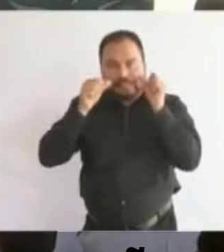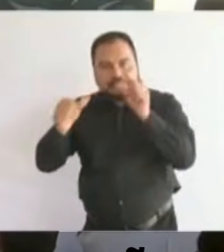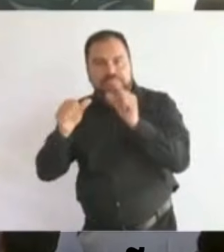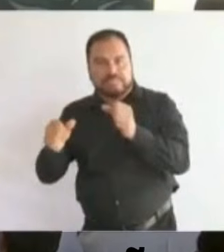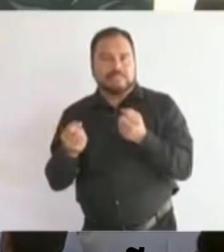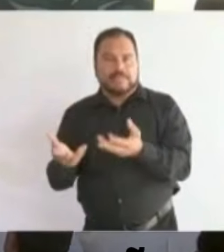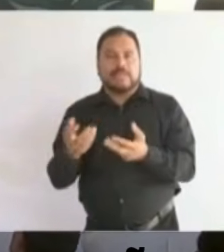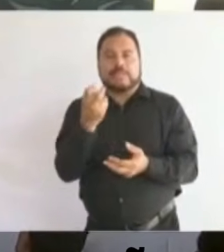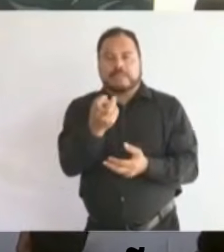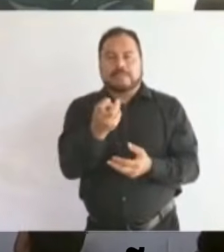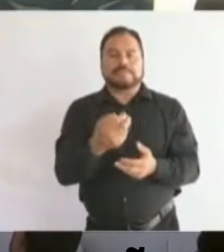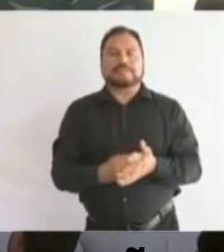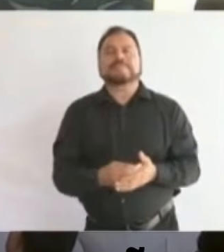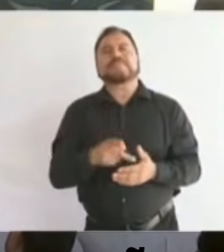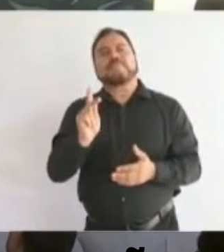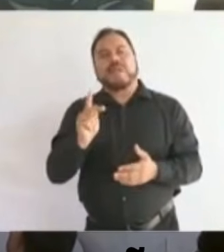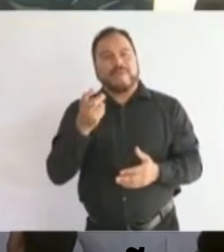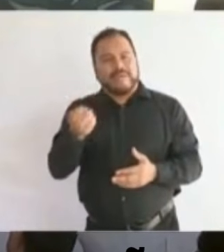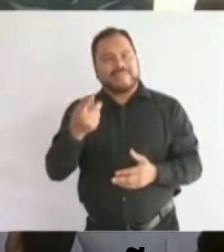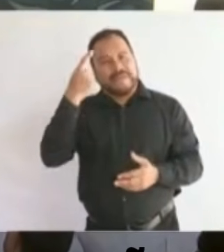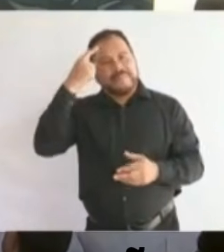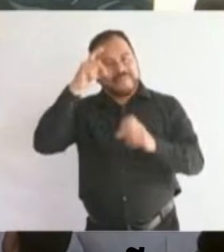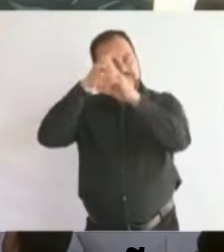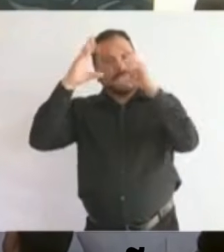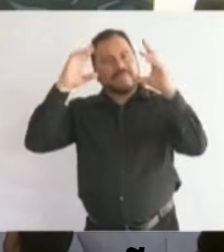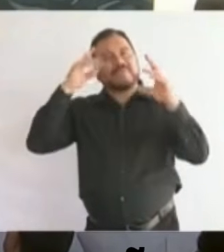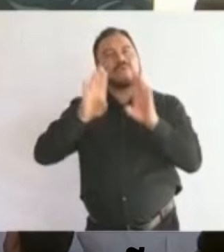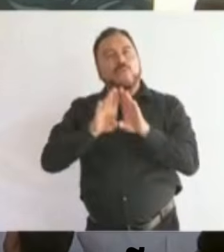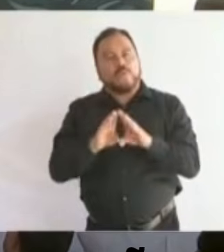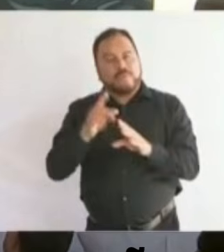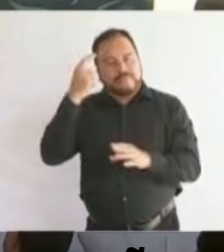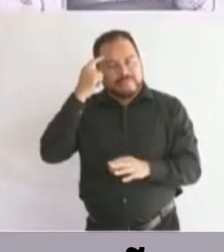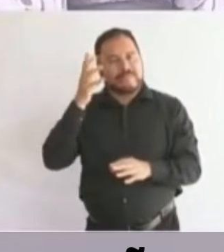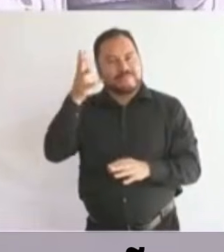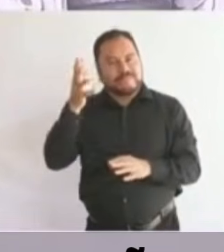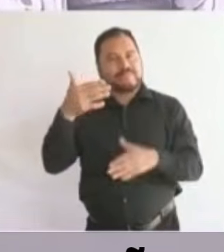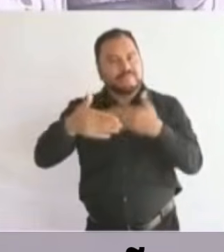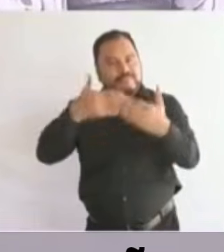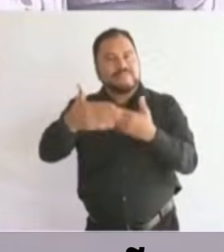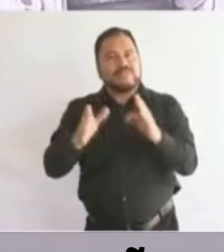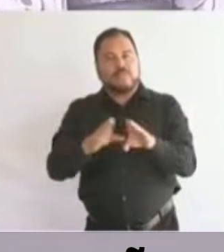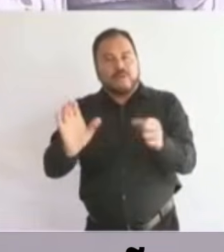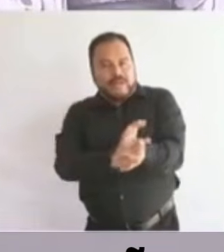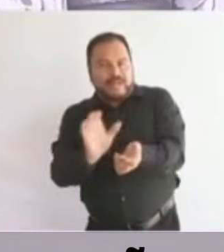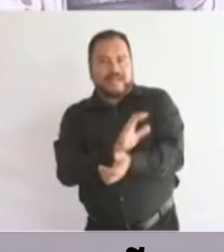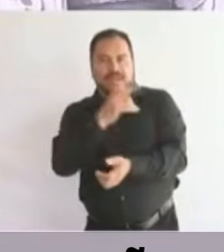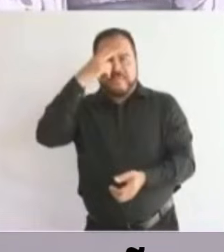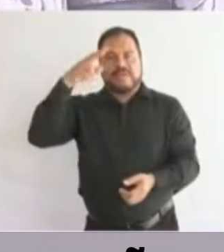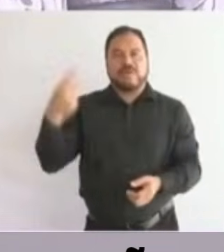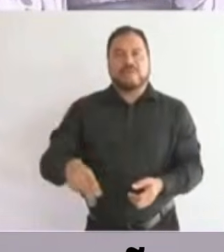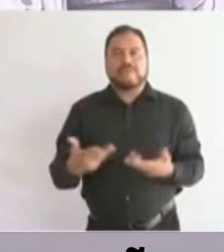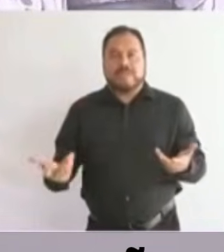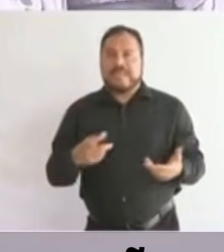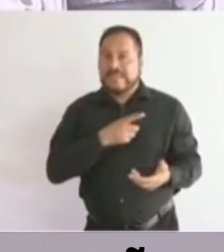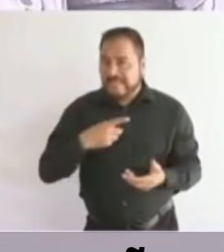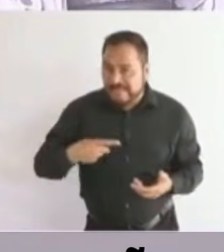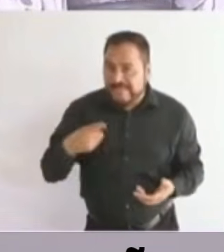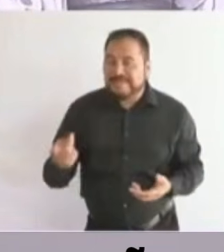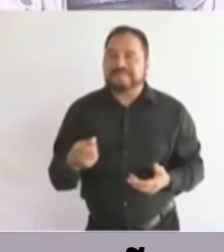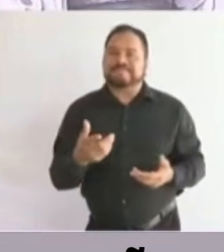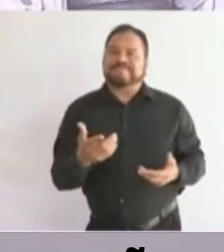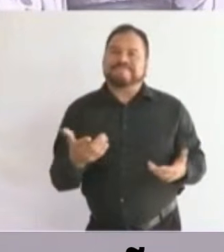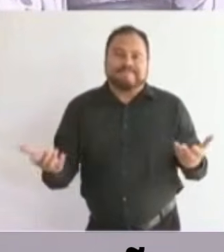Pero esta visión de que la producción de energía en México tiene que tener al